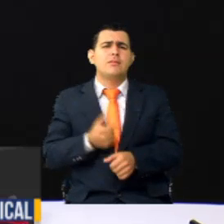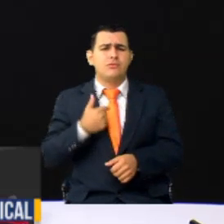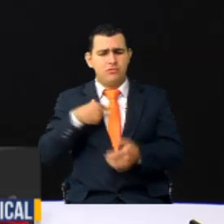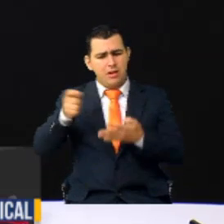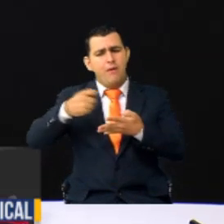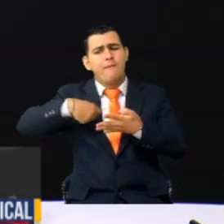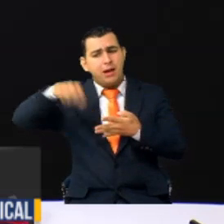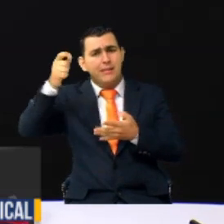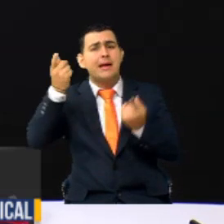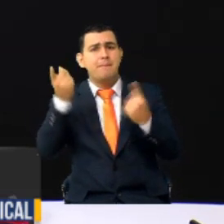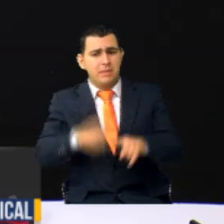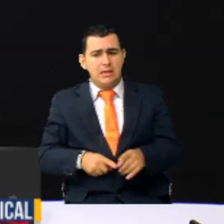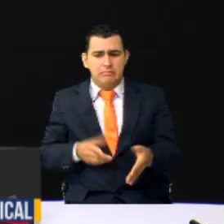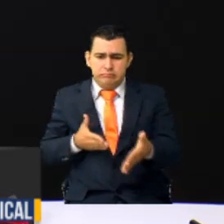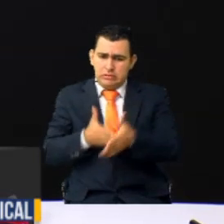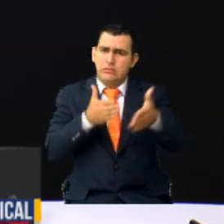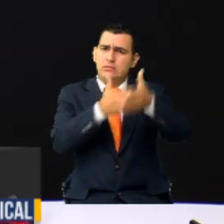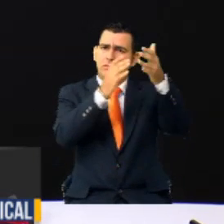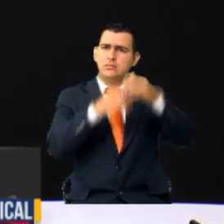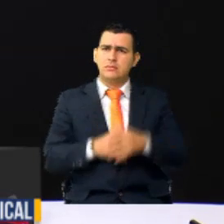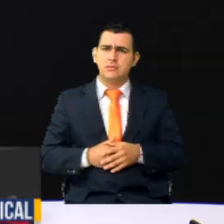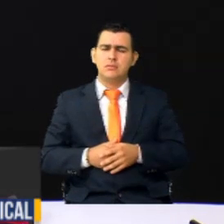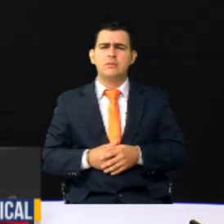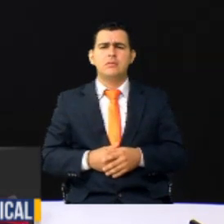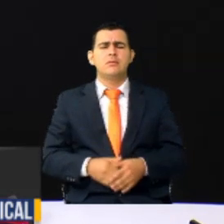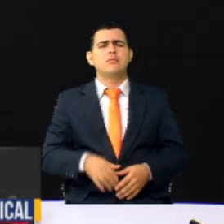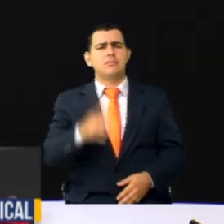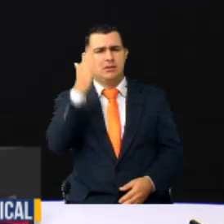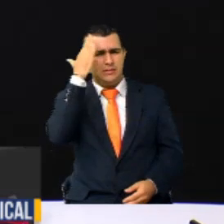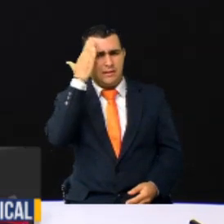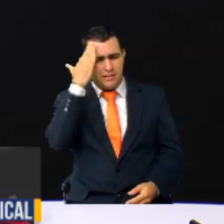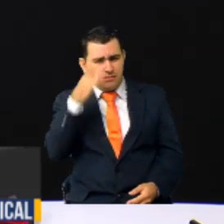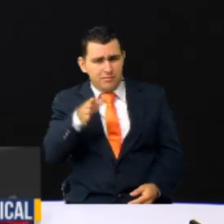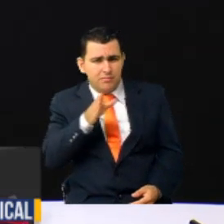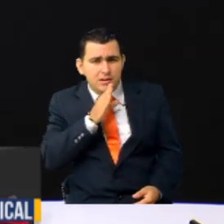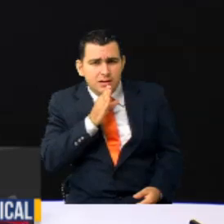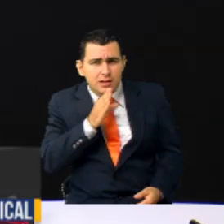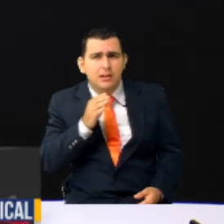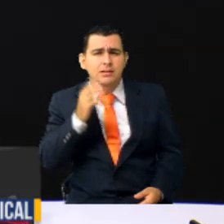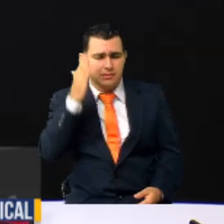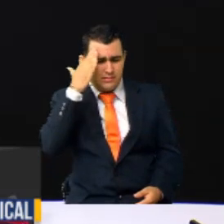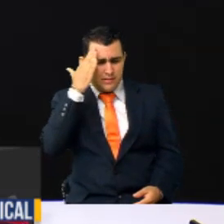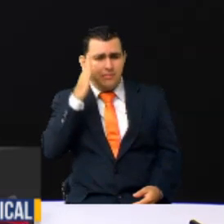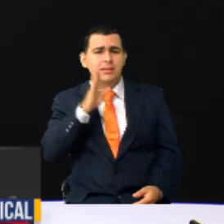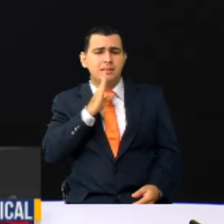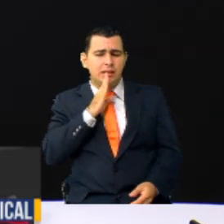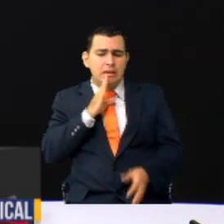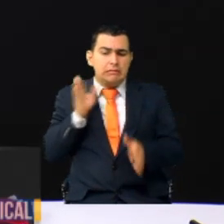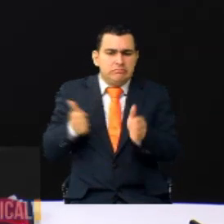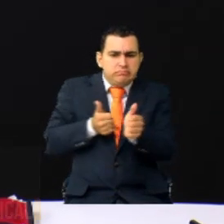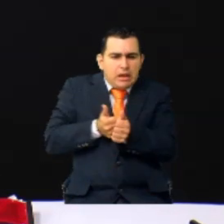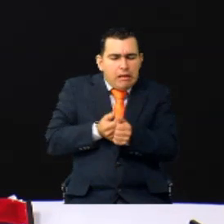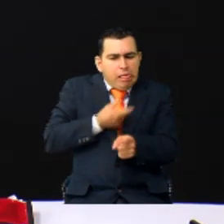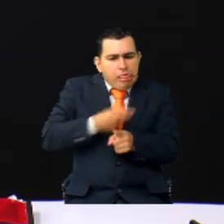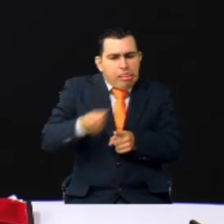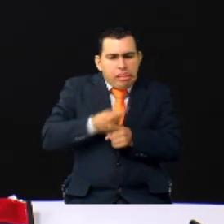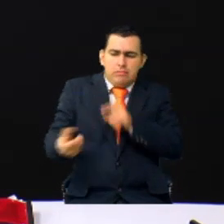perseguido igualmente. Los mismos personajes, ustedes ya saben, Barranca Bermeja. ¿Y cuáles son las